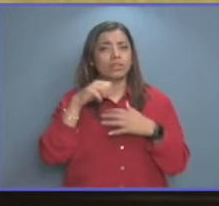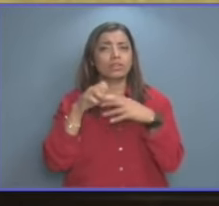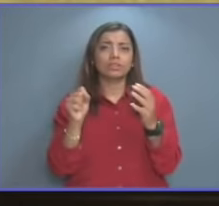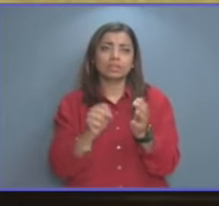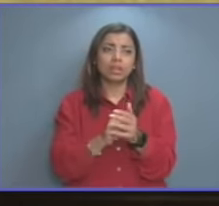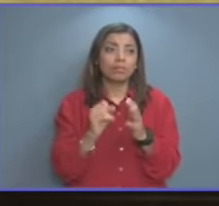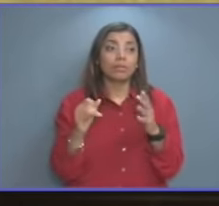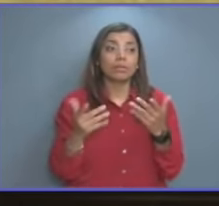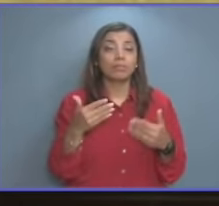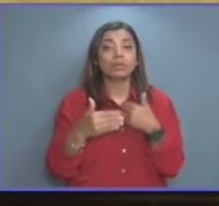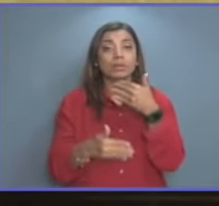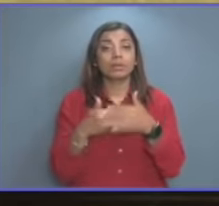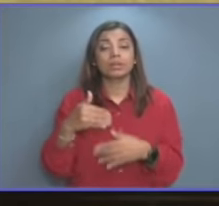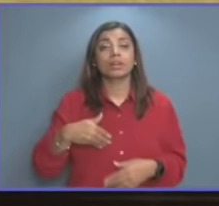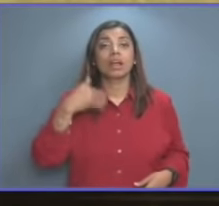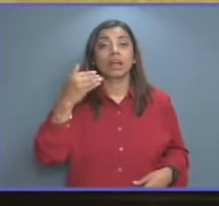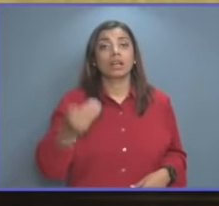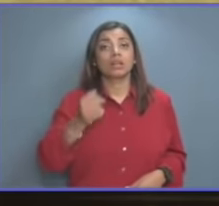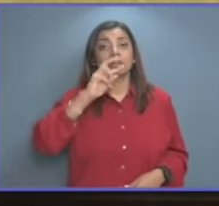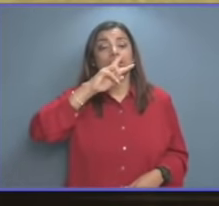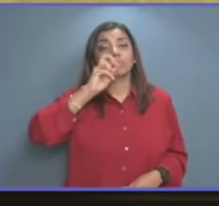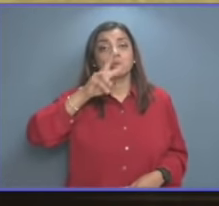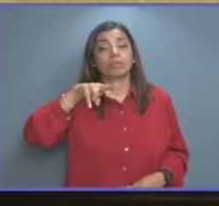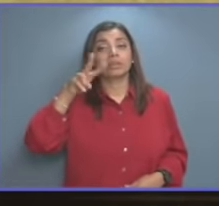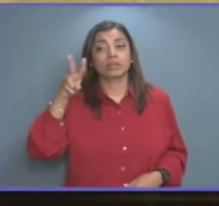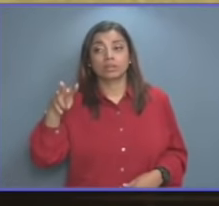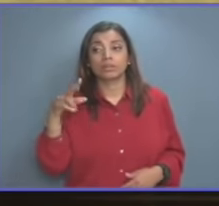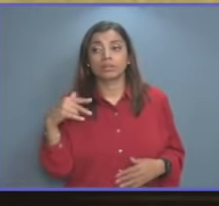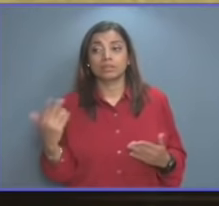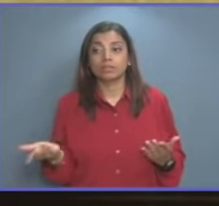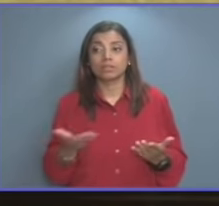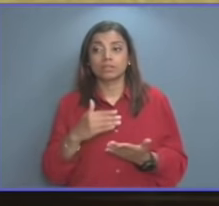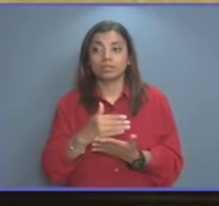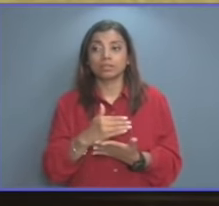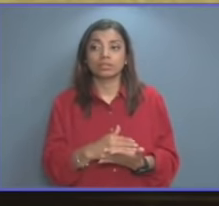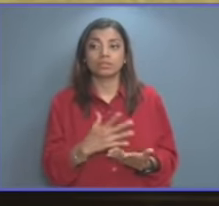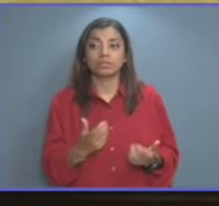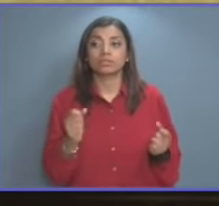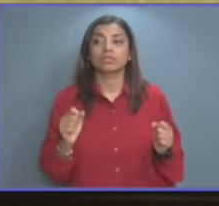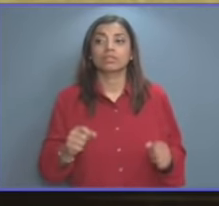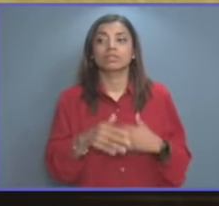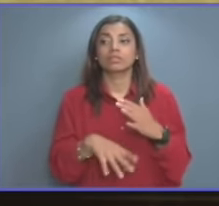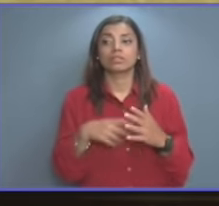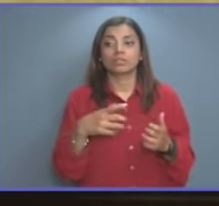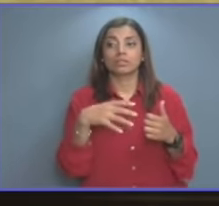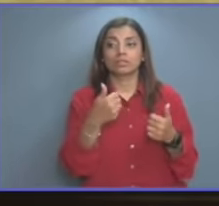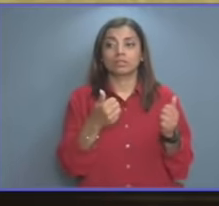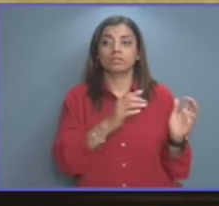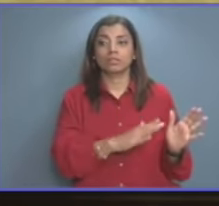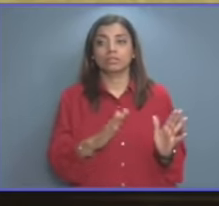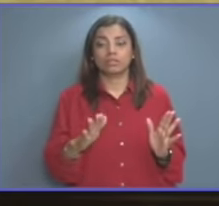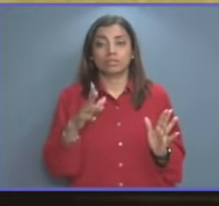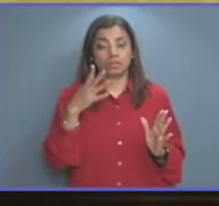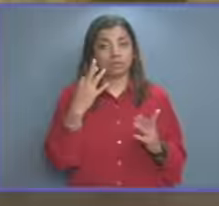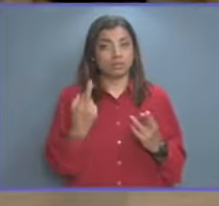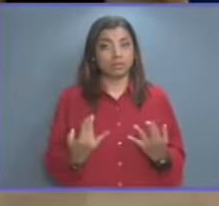parte de este 2022 de hecho los diputados se han pronunciado y tienen buenas expectativas